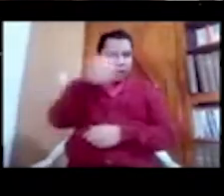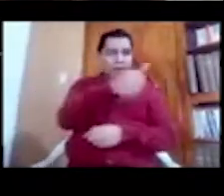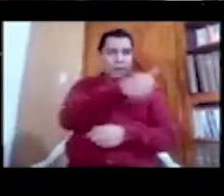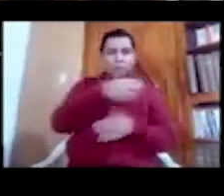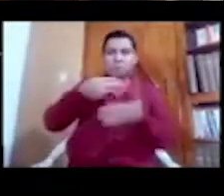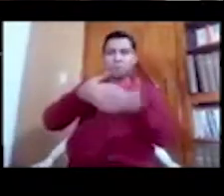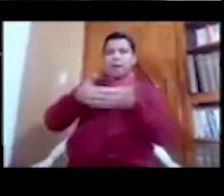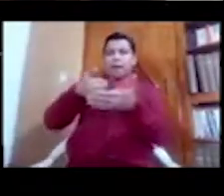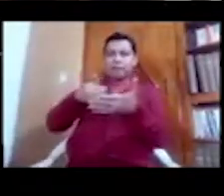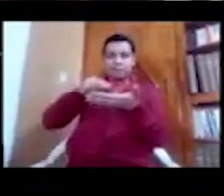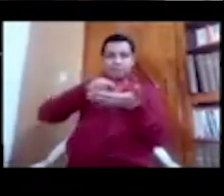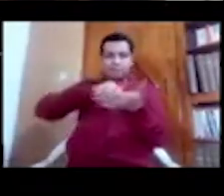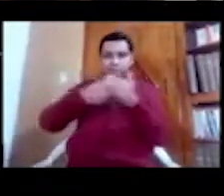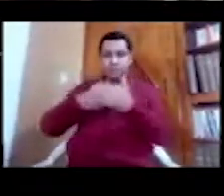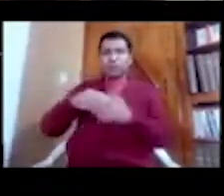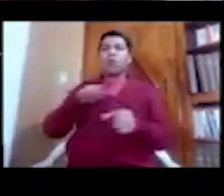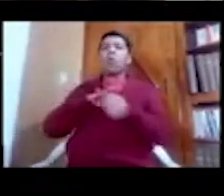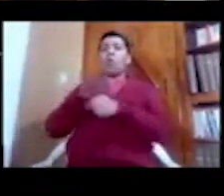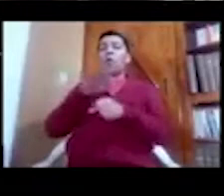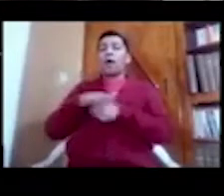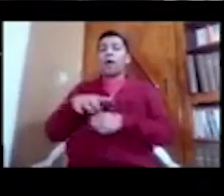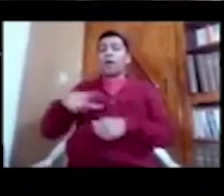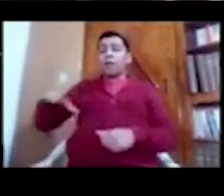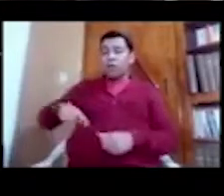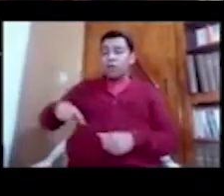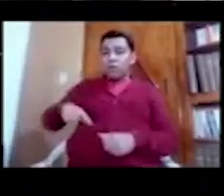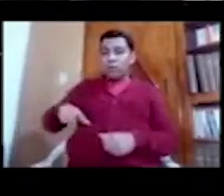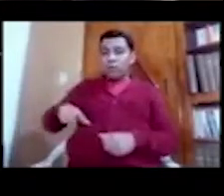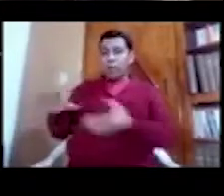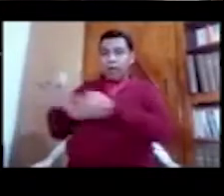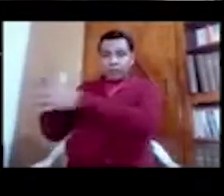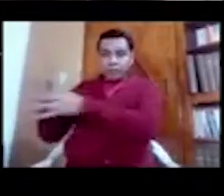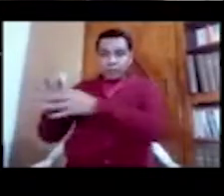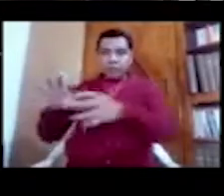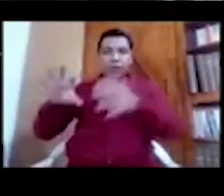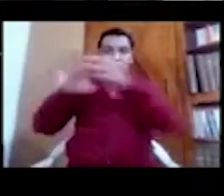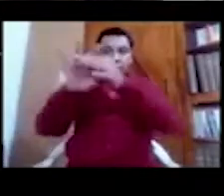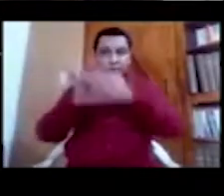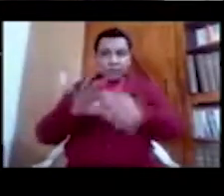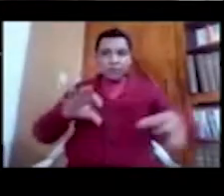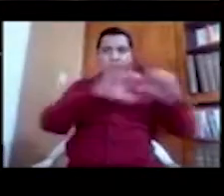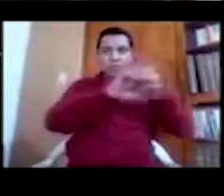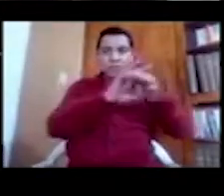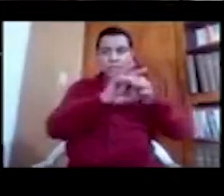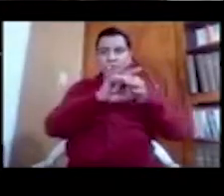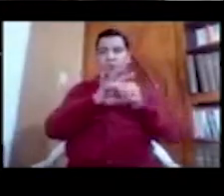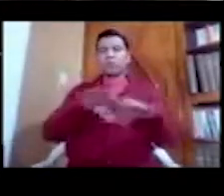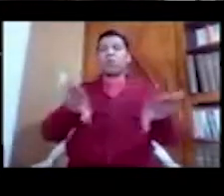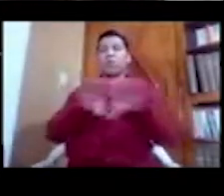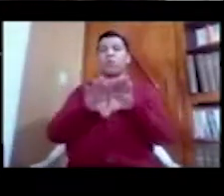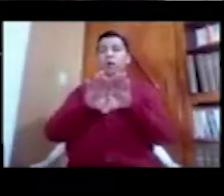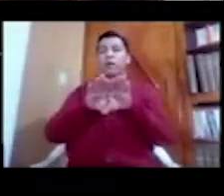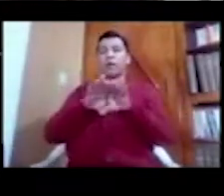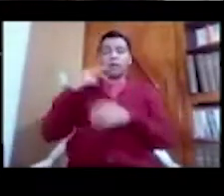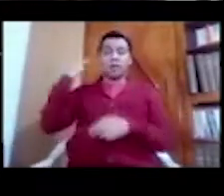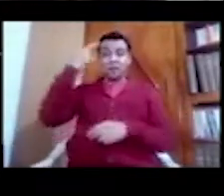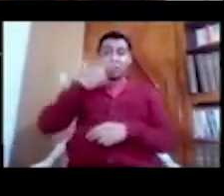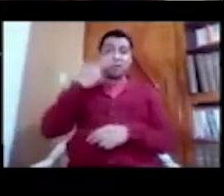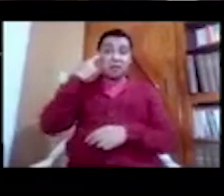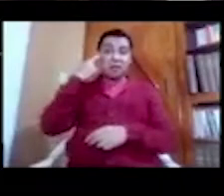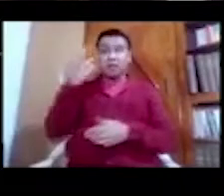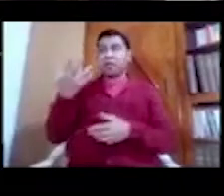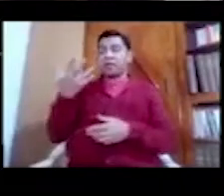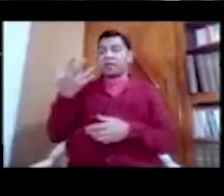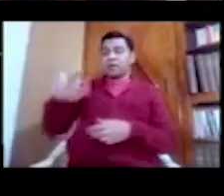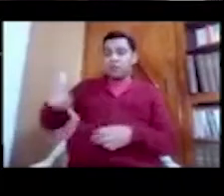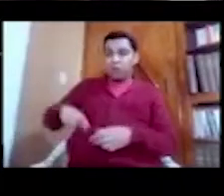qué gobernante se establecieron ciertas alianzas o se convenía conquistarlo porque esa